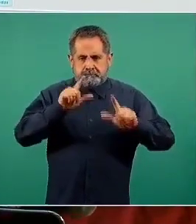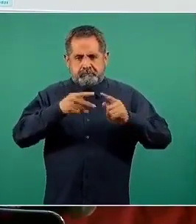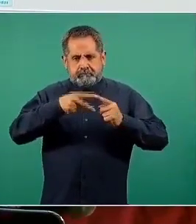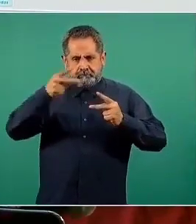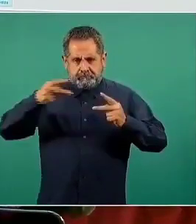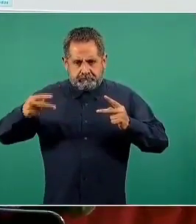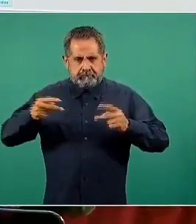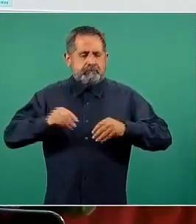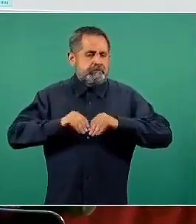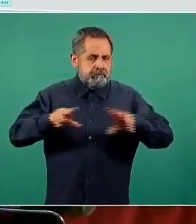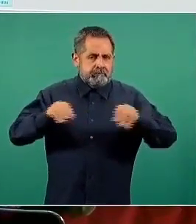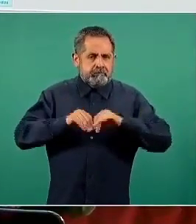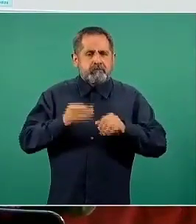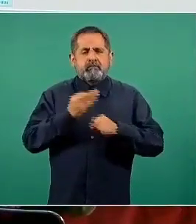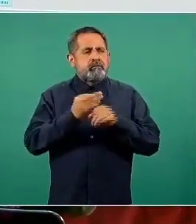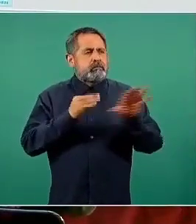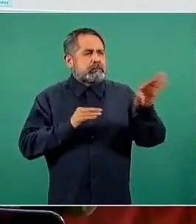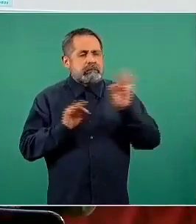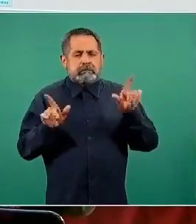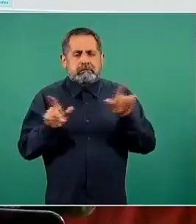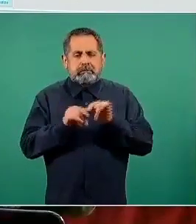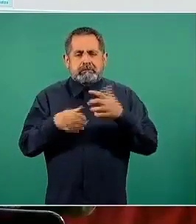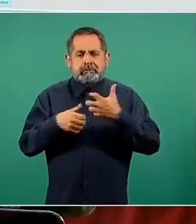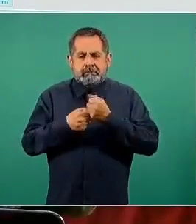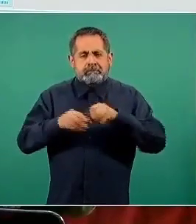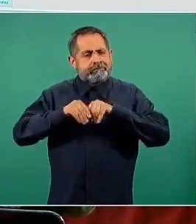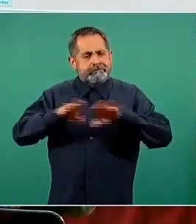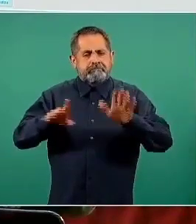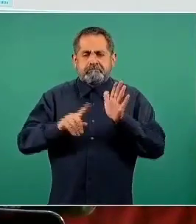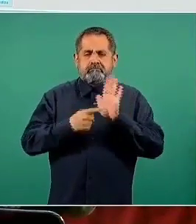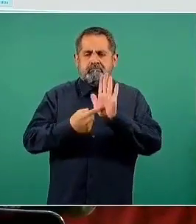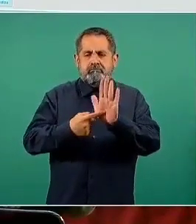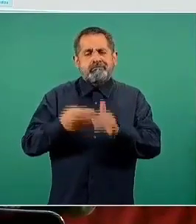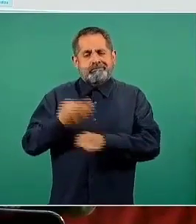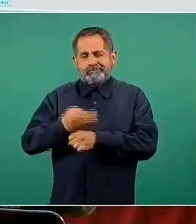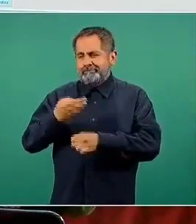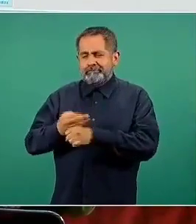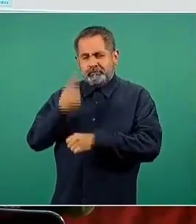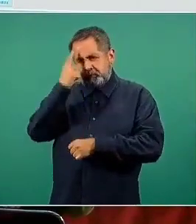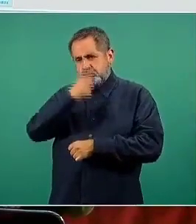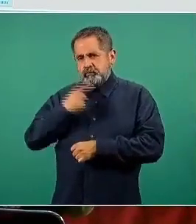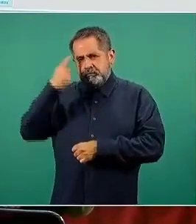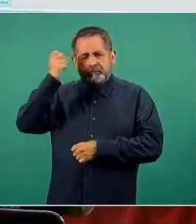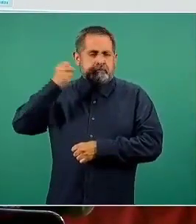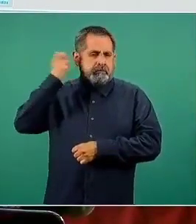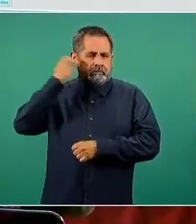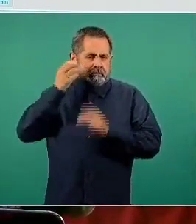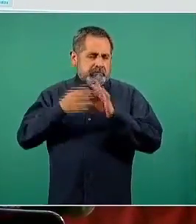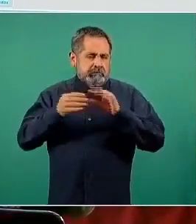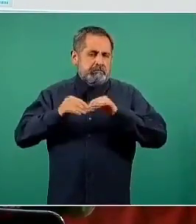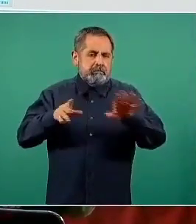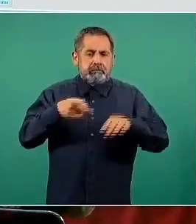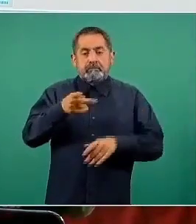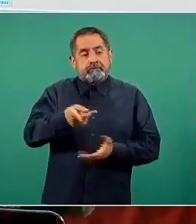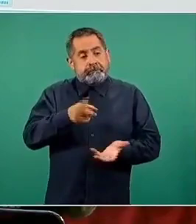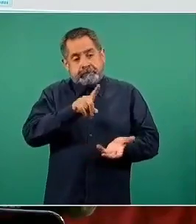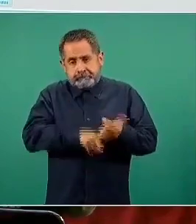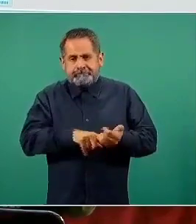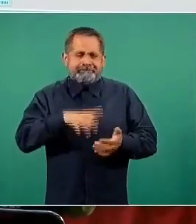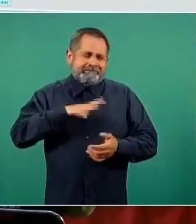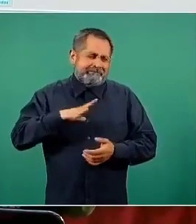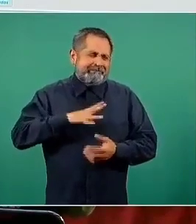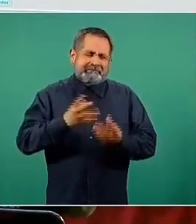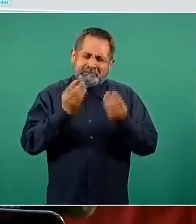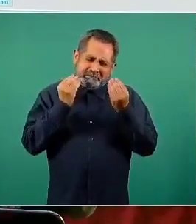es solo un extracto para poder presentarla en el tiempo que dura esta conferencia, pero hay muchísima información que